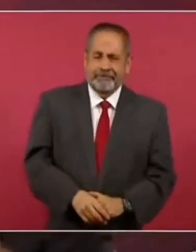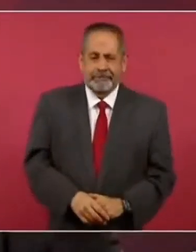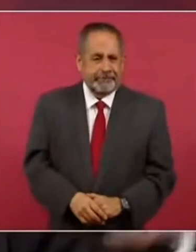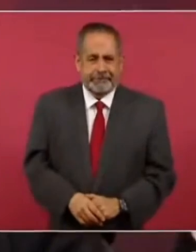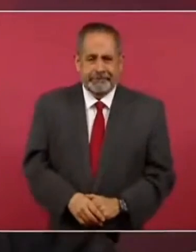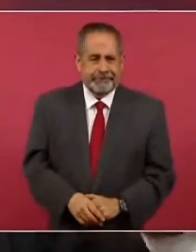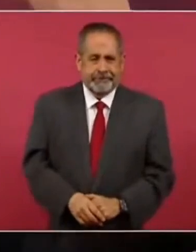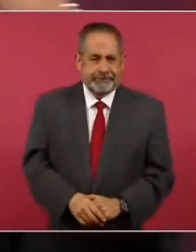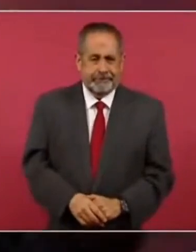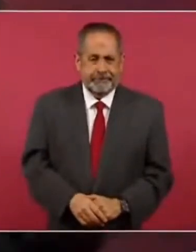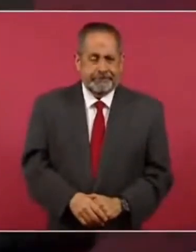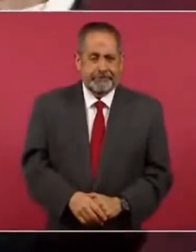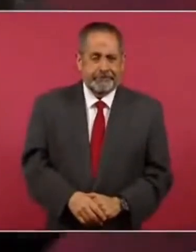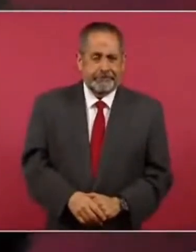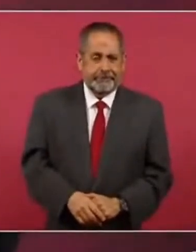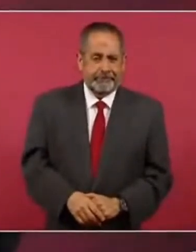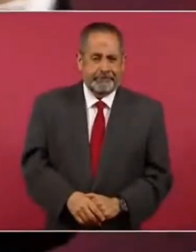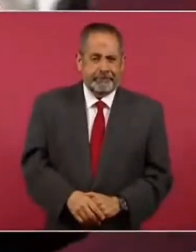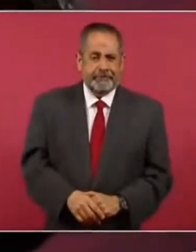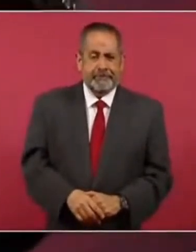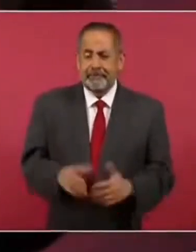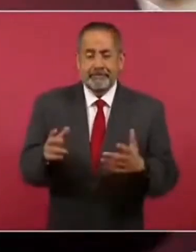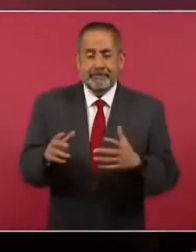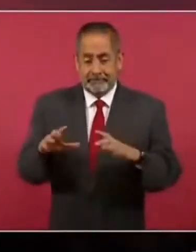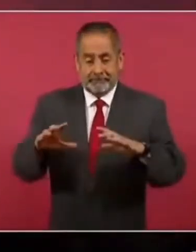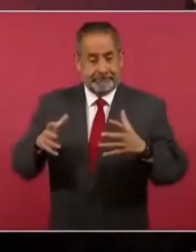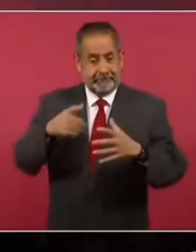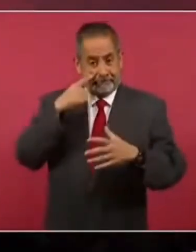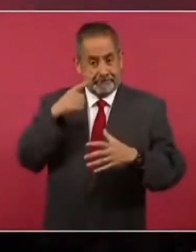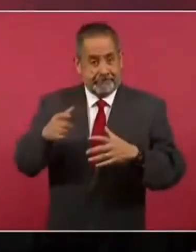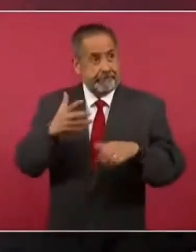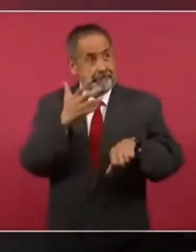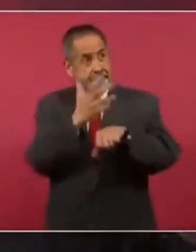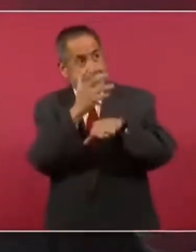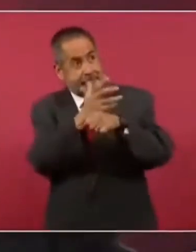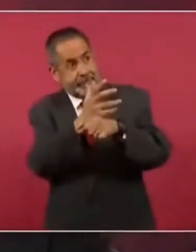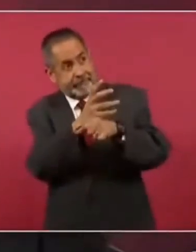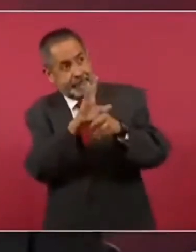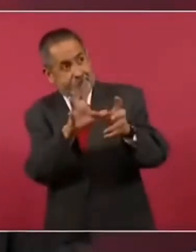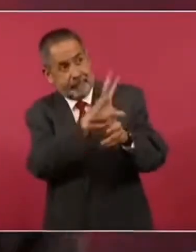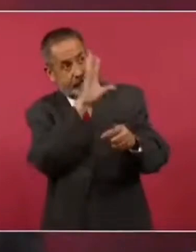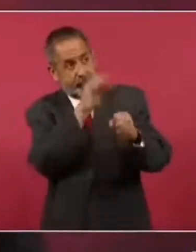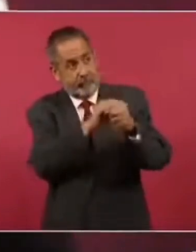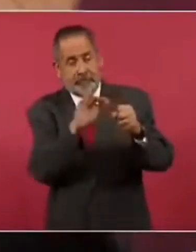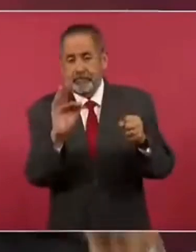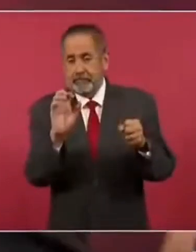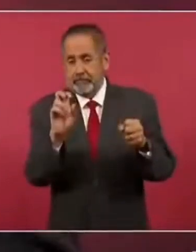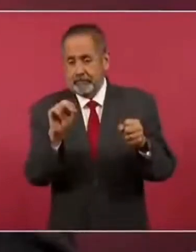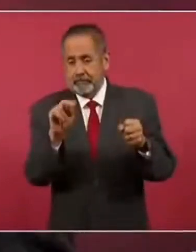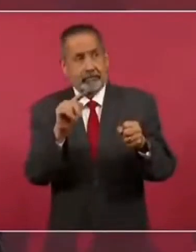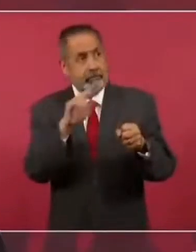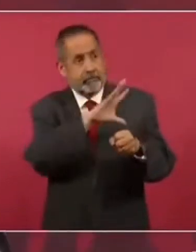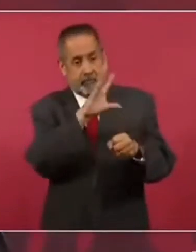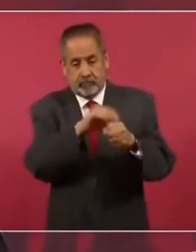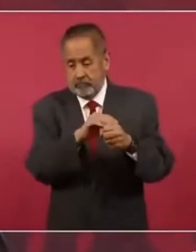o que todo el fentanilo que se consume en Estados Unidos llega de